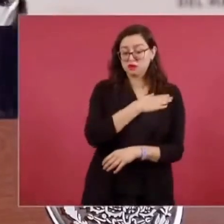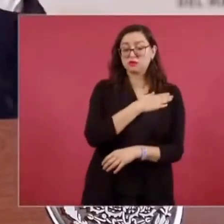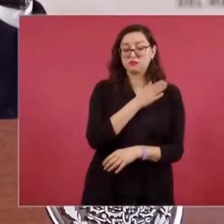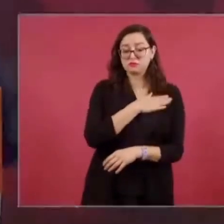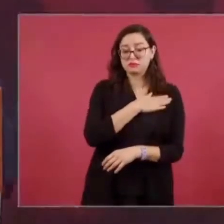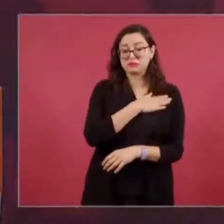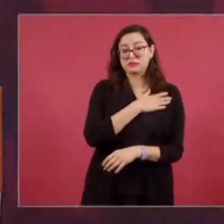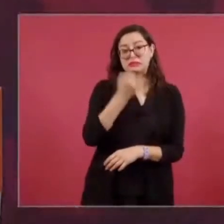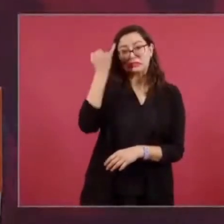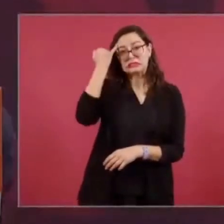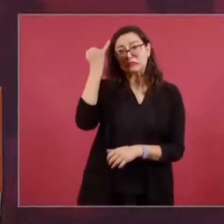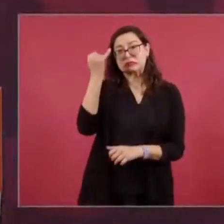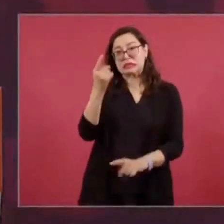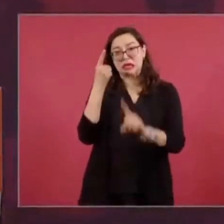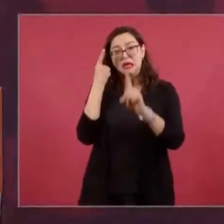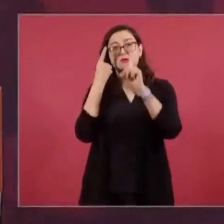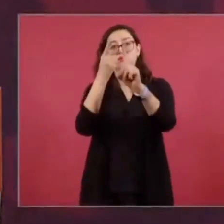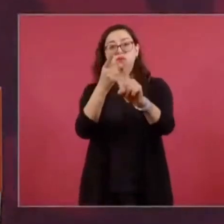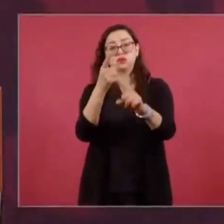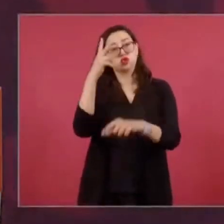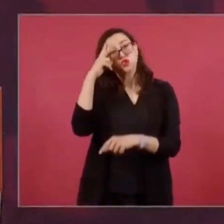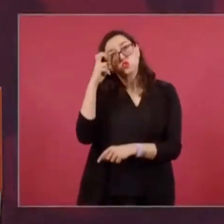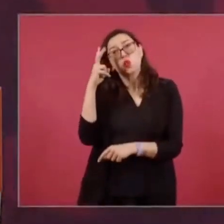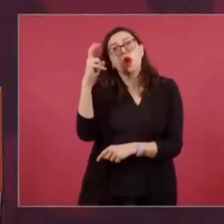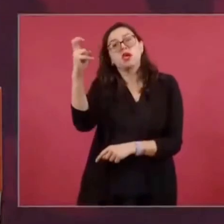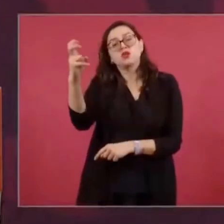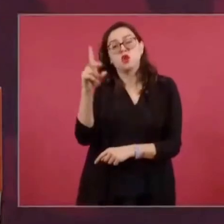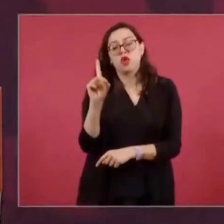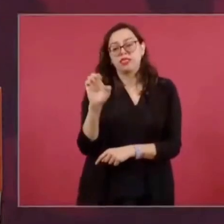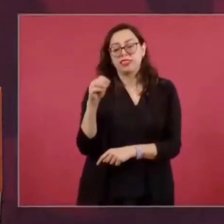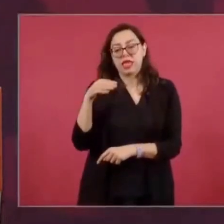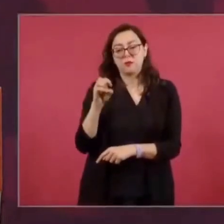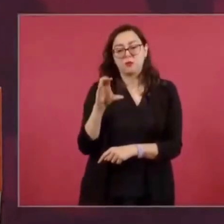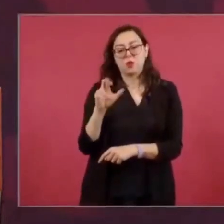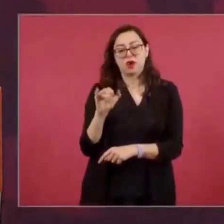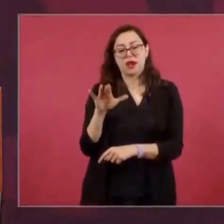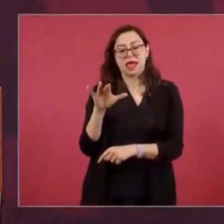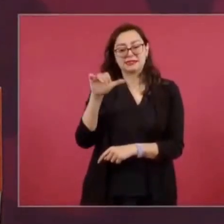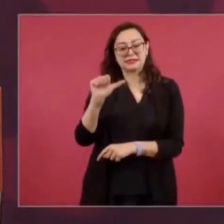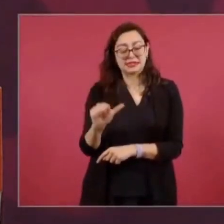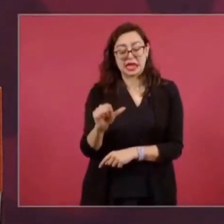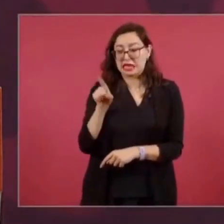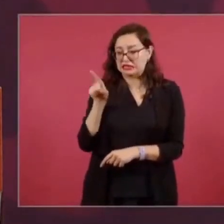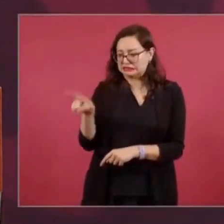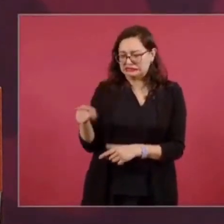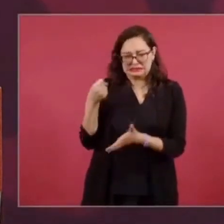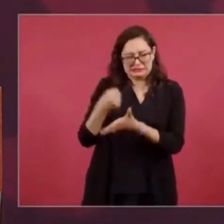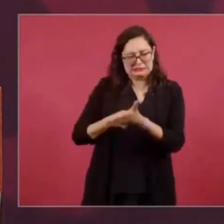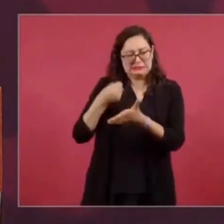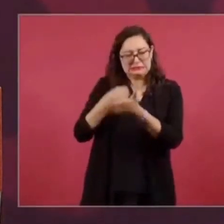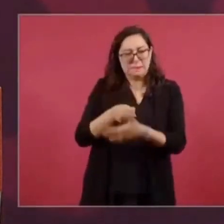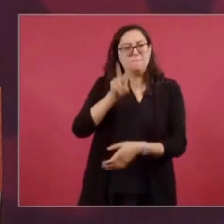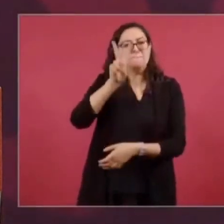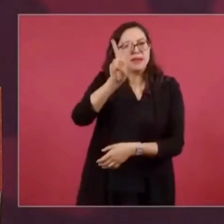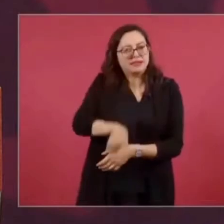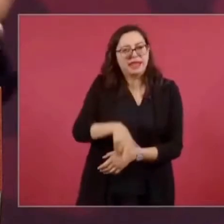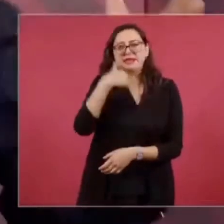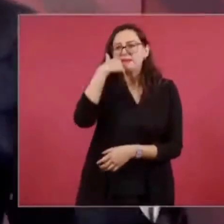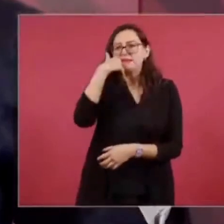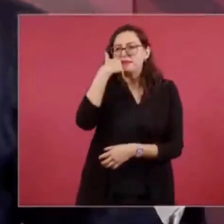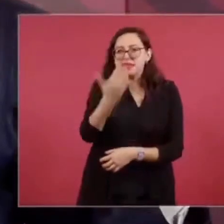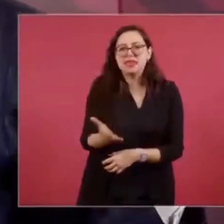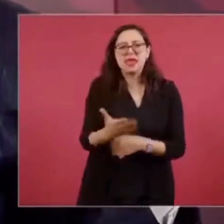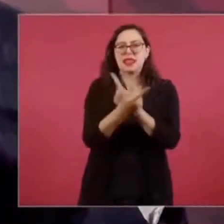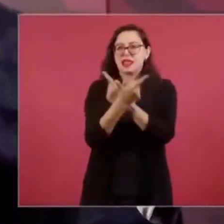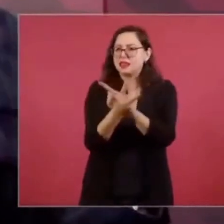con ideales democráticos, es el presidente con más vocación democrática que ha habido en toda la historia